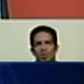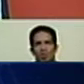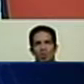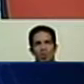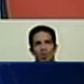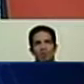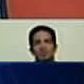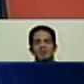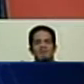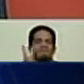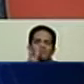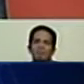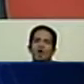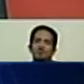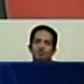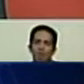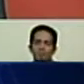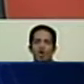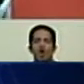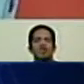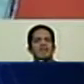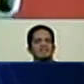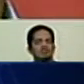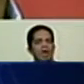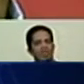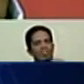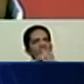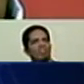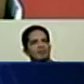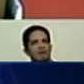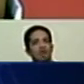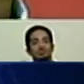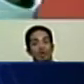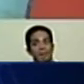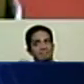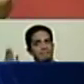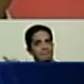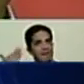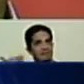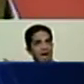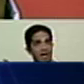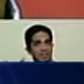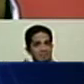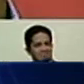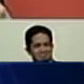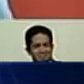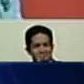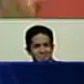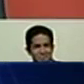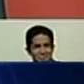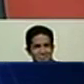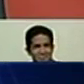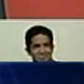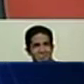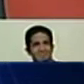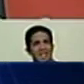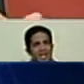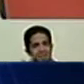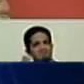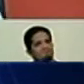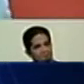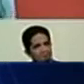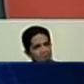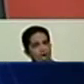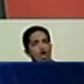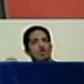esta organización, las posiciones de intromisión, no solamente su pasado espantoso, de avalamiento, de golpes de